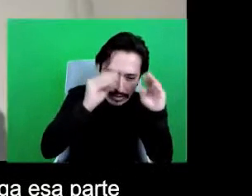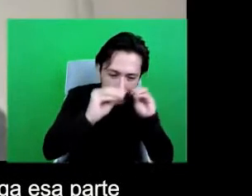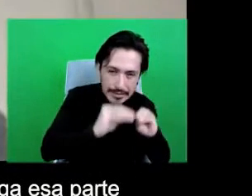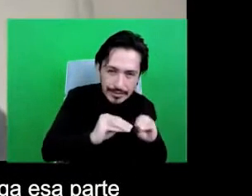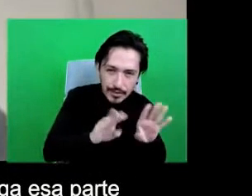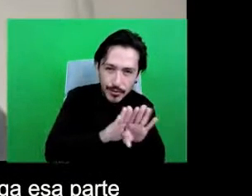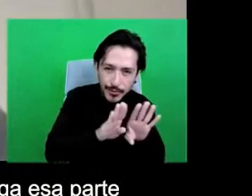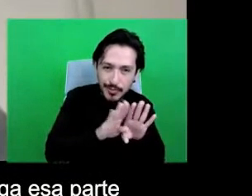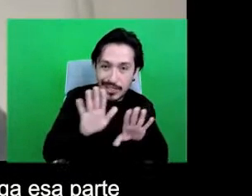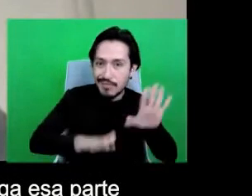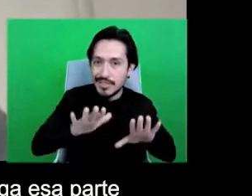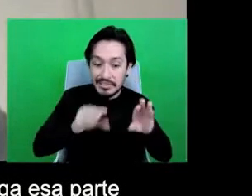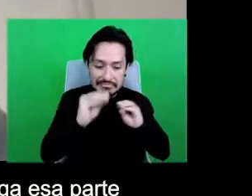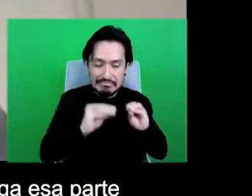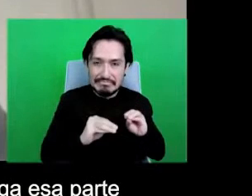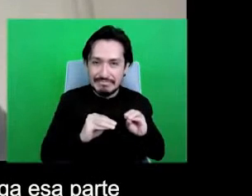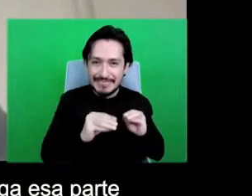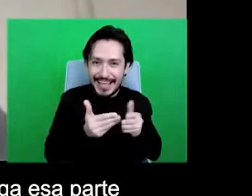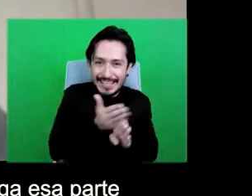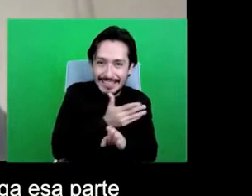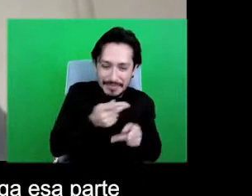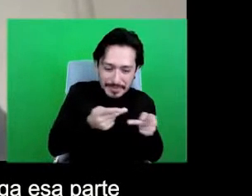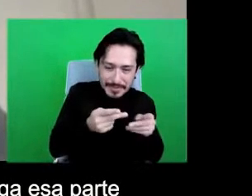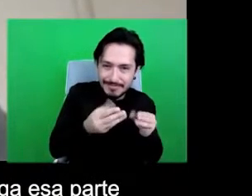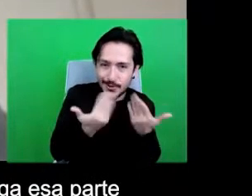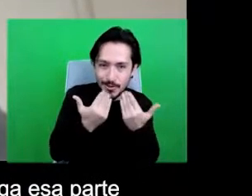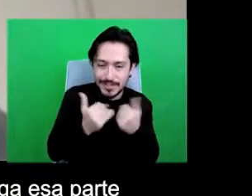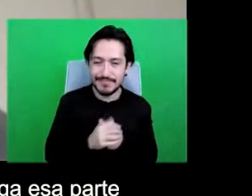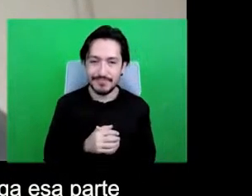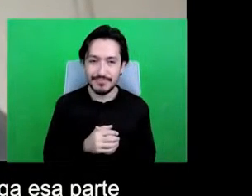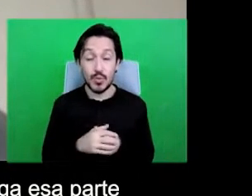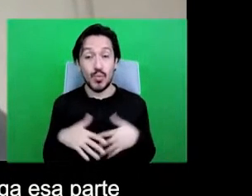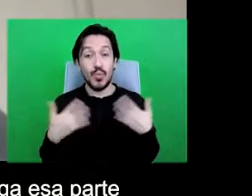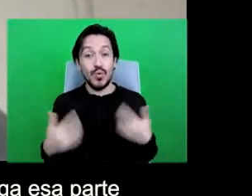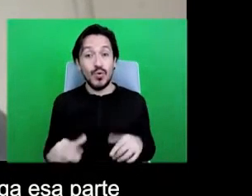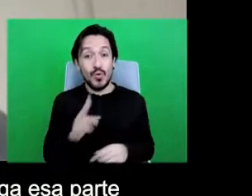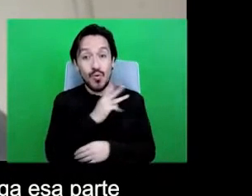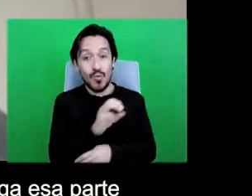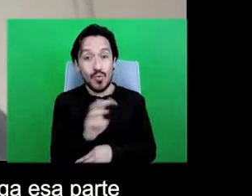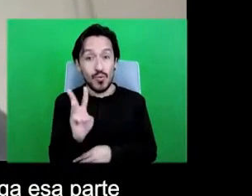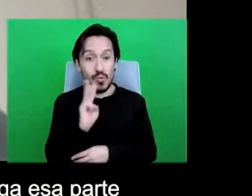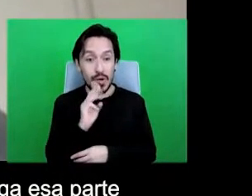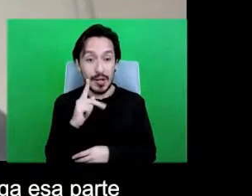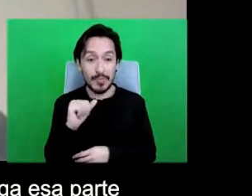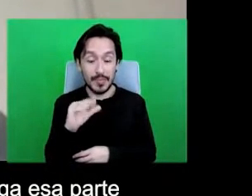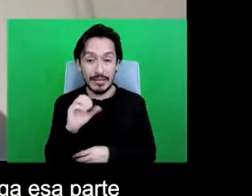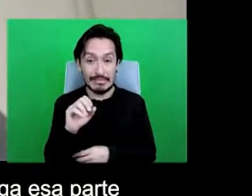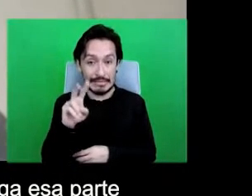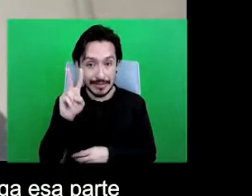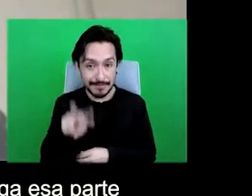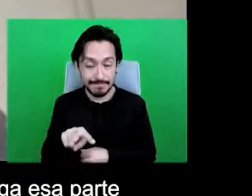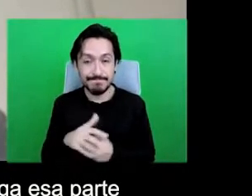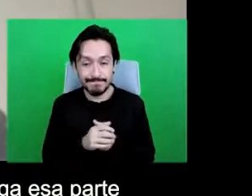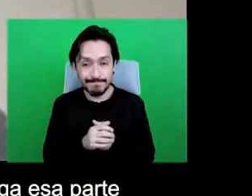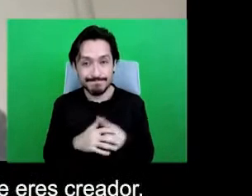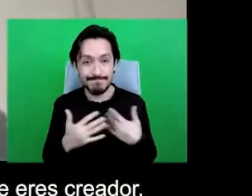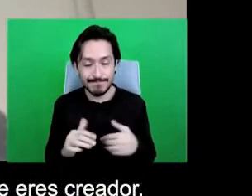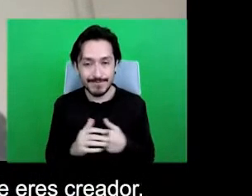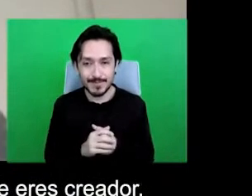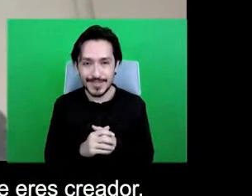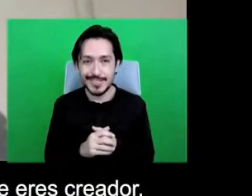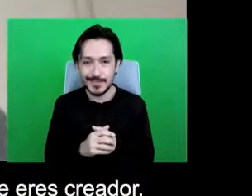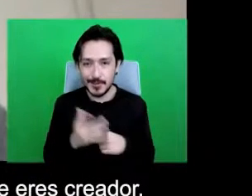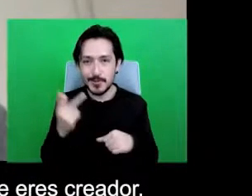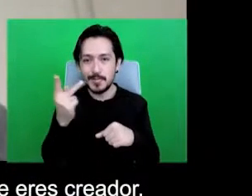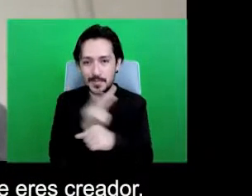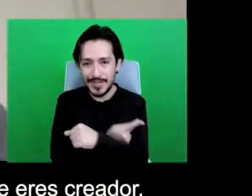Wow, muchas gracias, Paco. Creo que sí, a todos nos llega esa parte, ¿no? De la planeación y de que al final de cuentas somos parte de